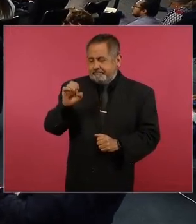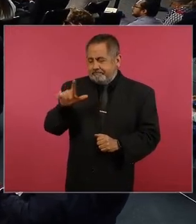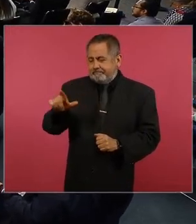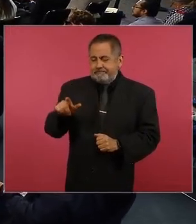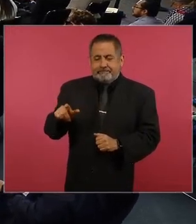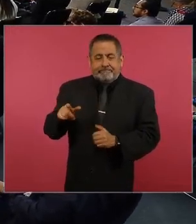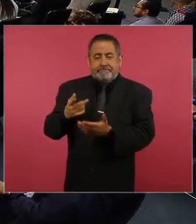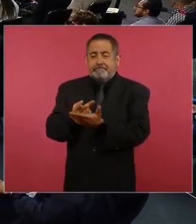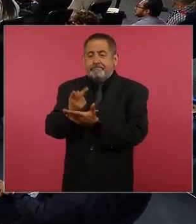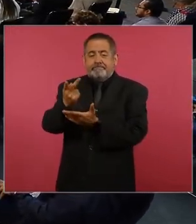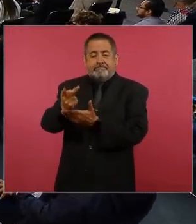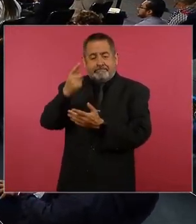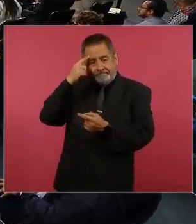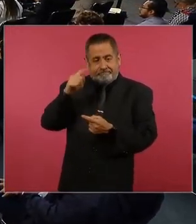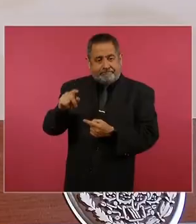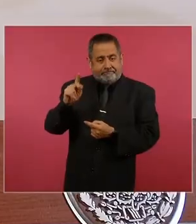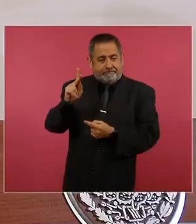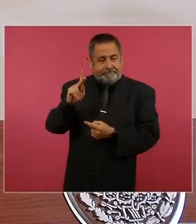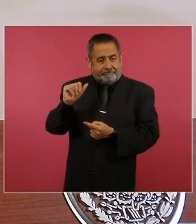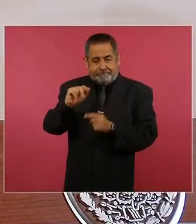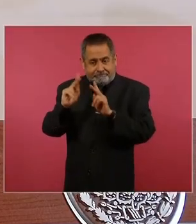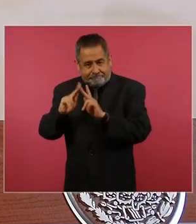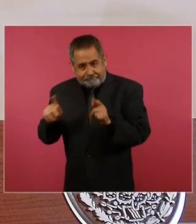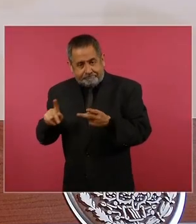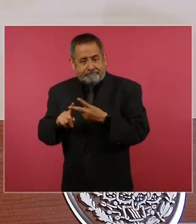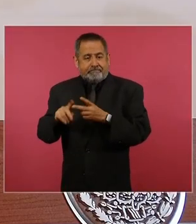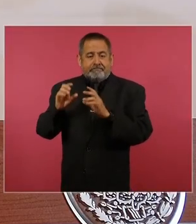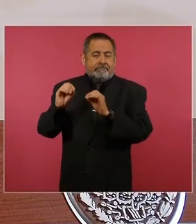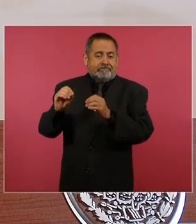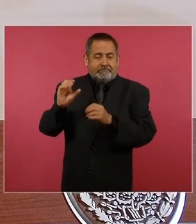hay algunos que no merecían